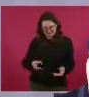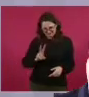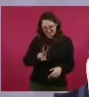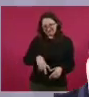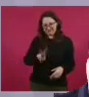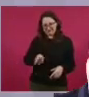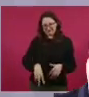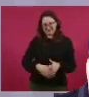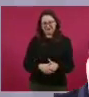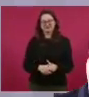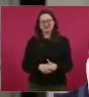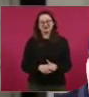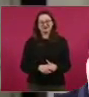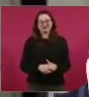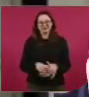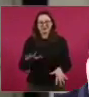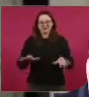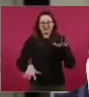Porque son muy